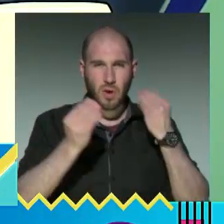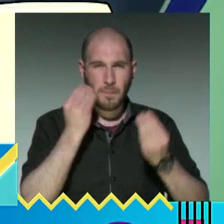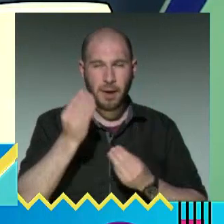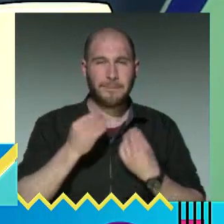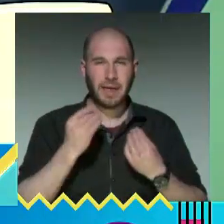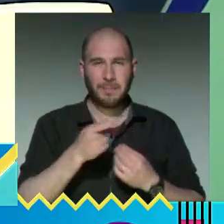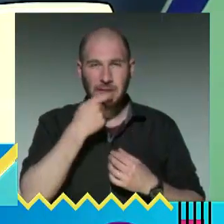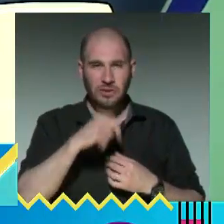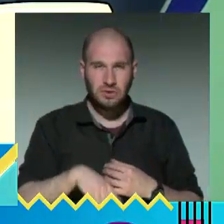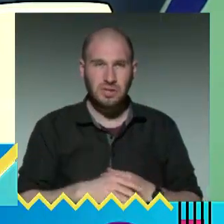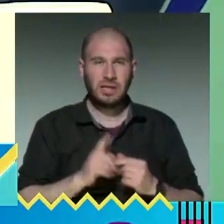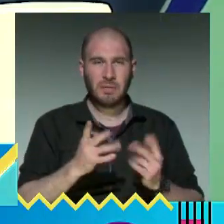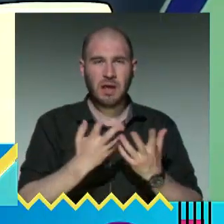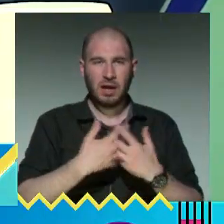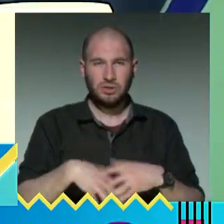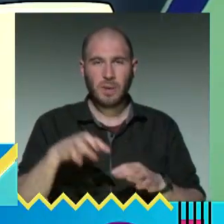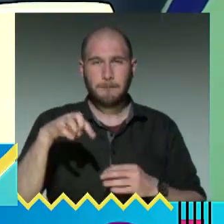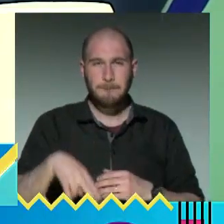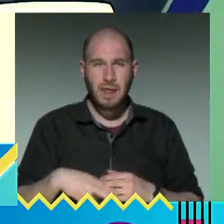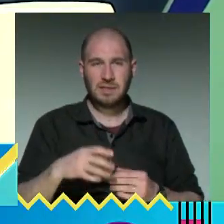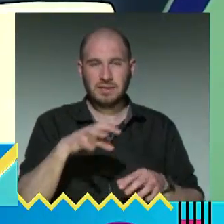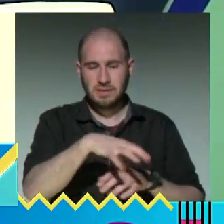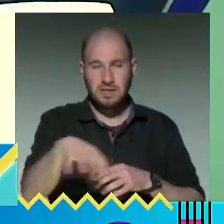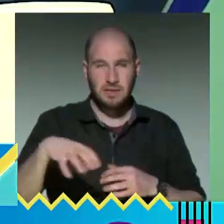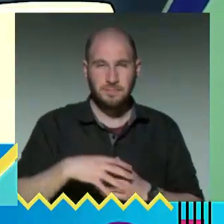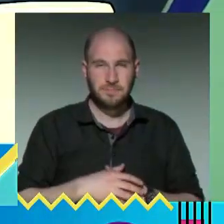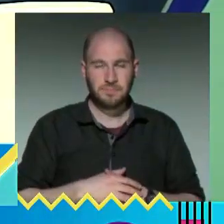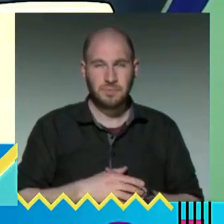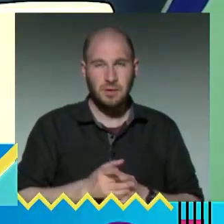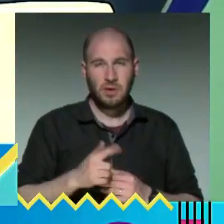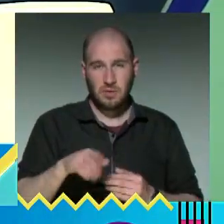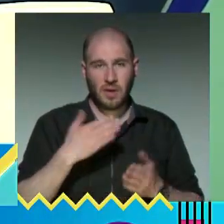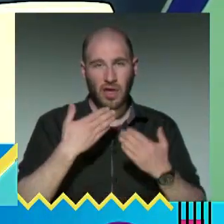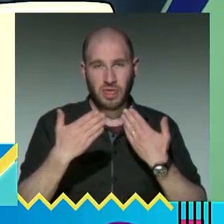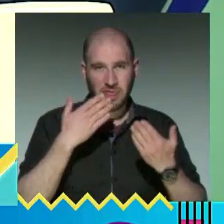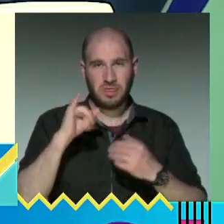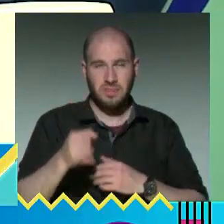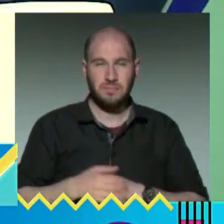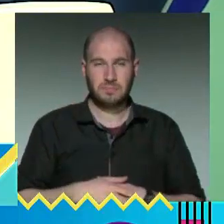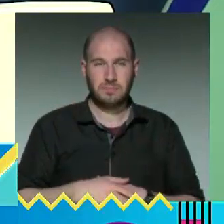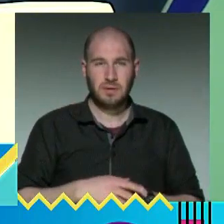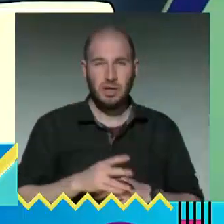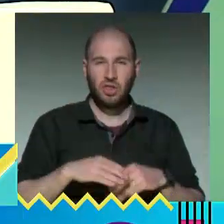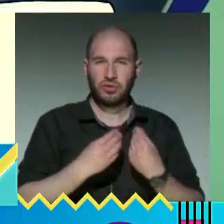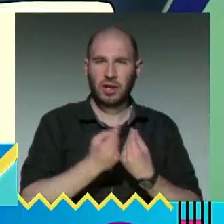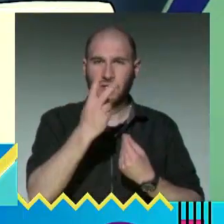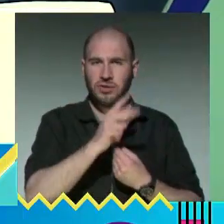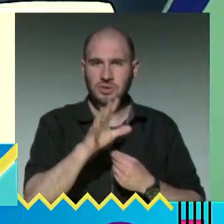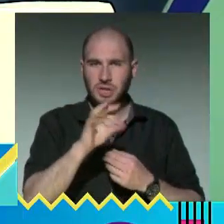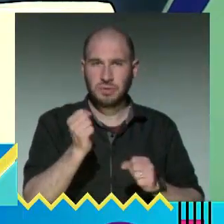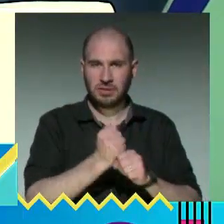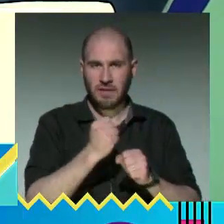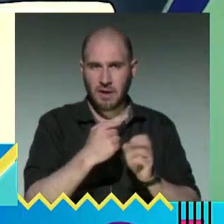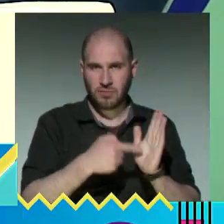para Mendoza y que están asociados a la planificación territorial van a ser tratados. Hay de estos 250